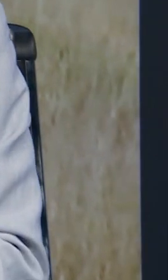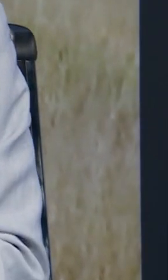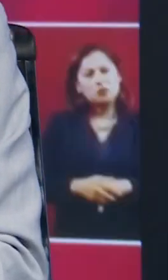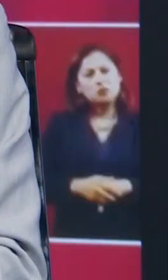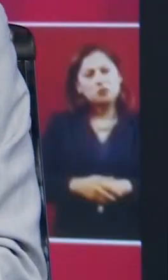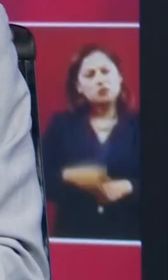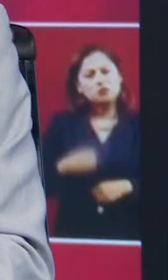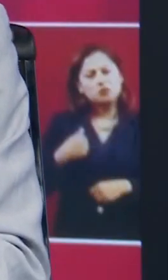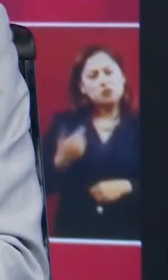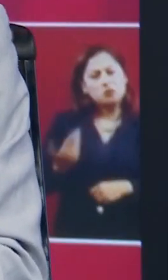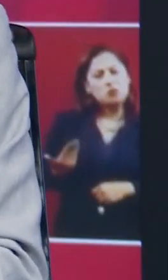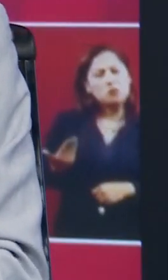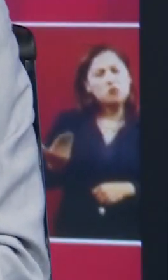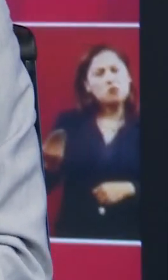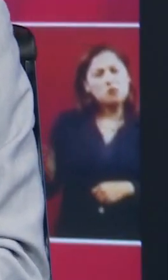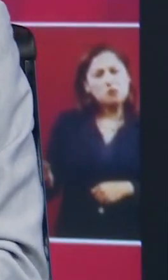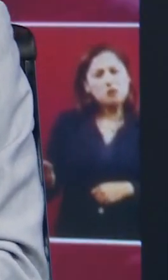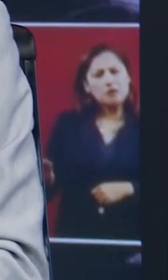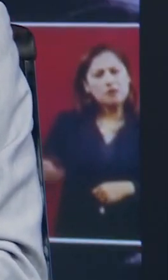se va a determinar ya de manera